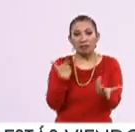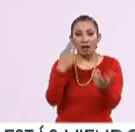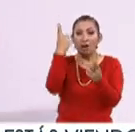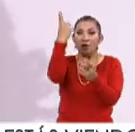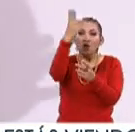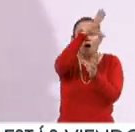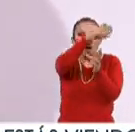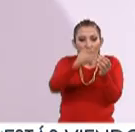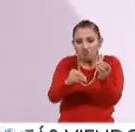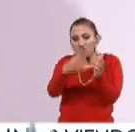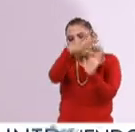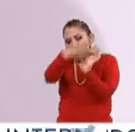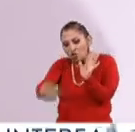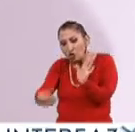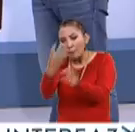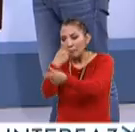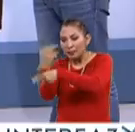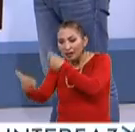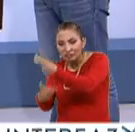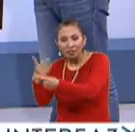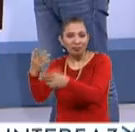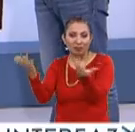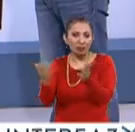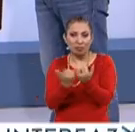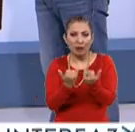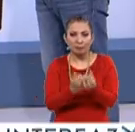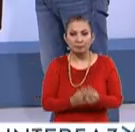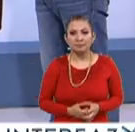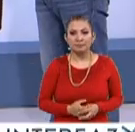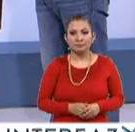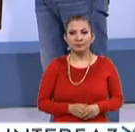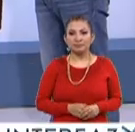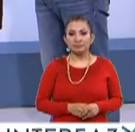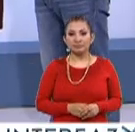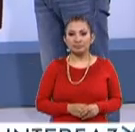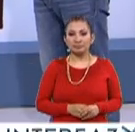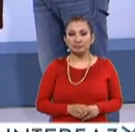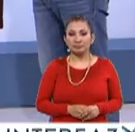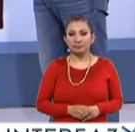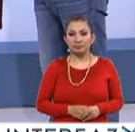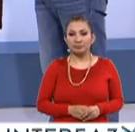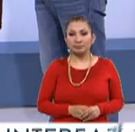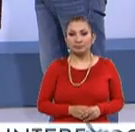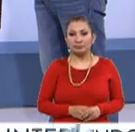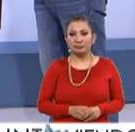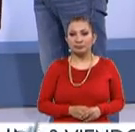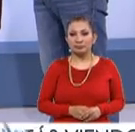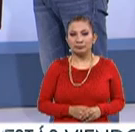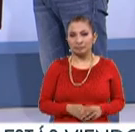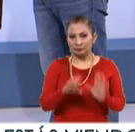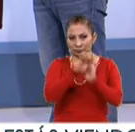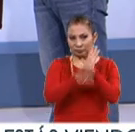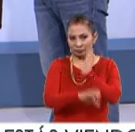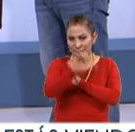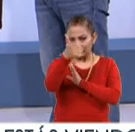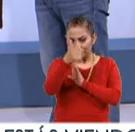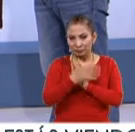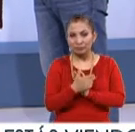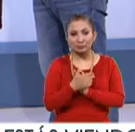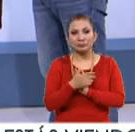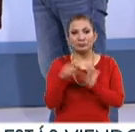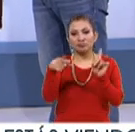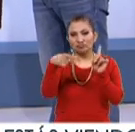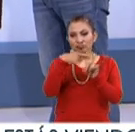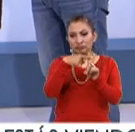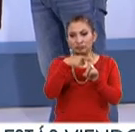llevar o de transformación, como se dice, pues igual, siguiendo estas reglitas es muy sencillo. Por ejemplo, vamos a sumar